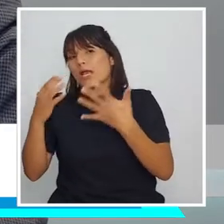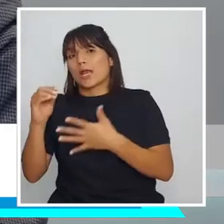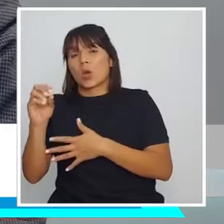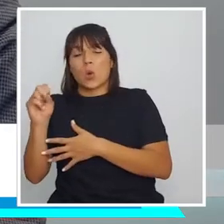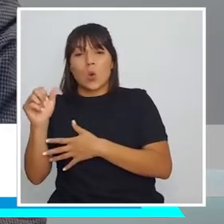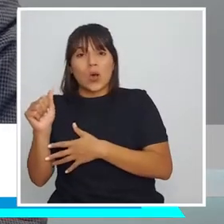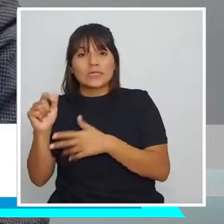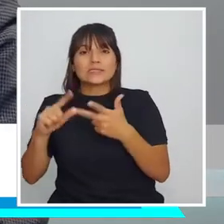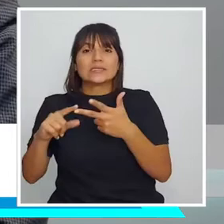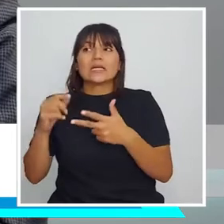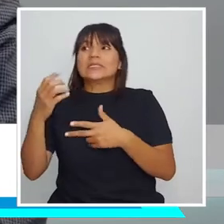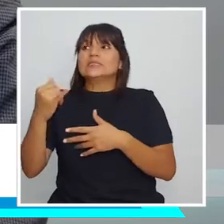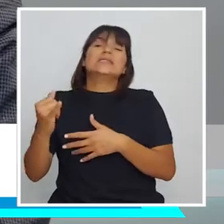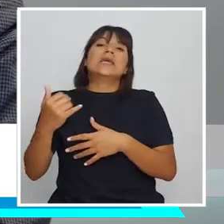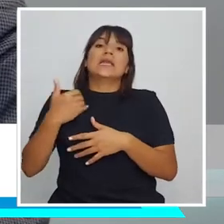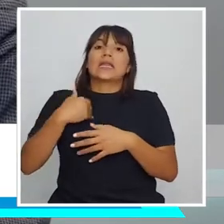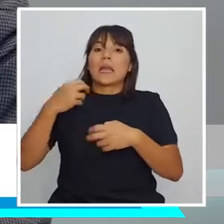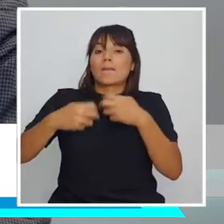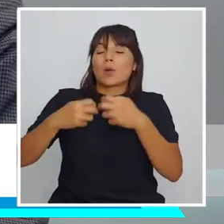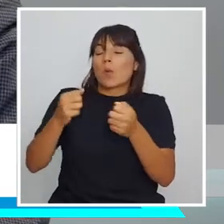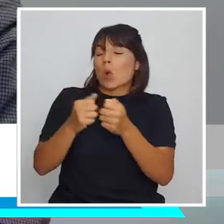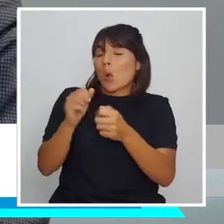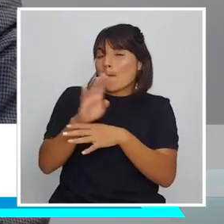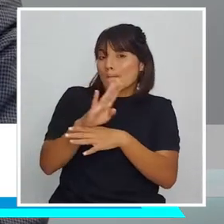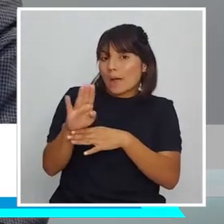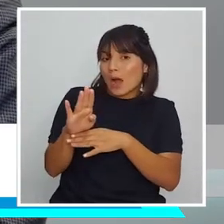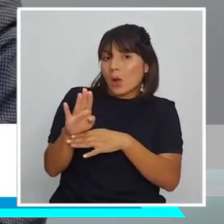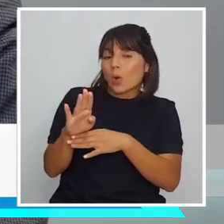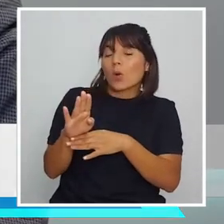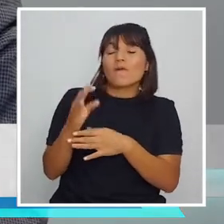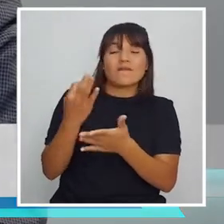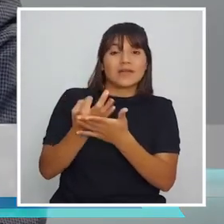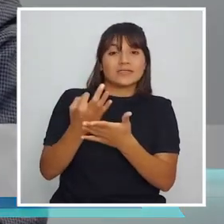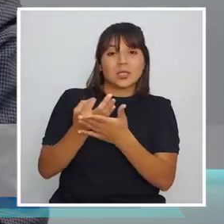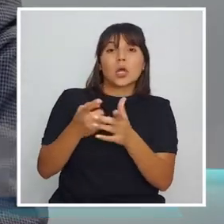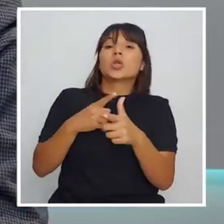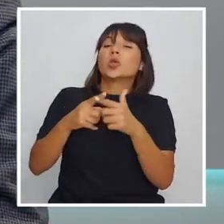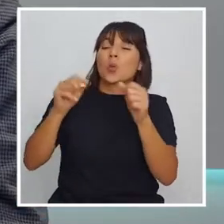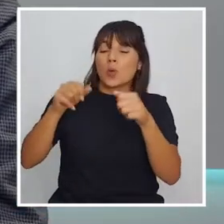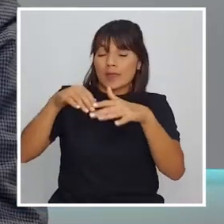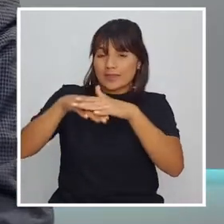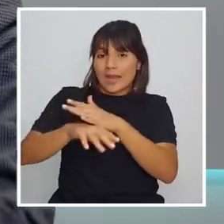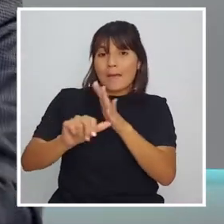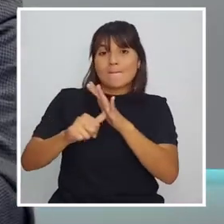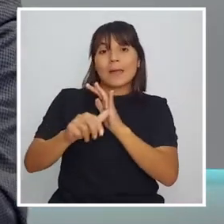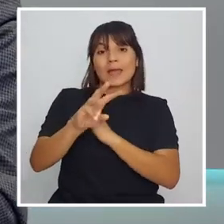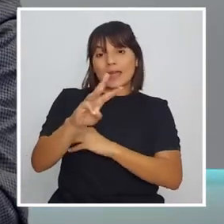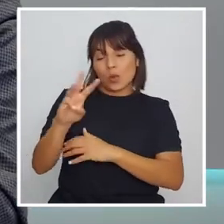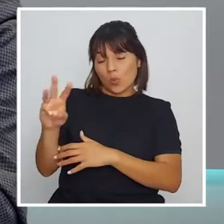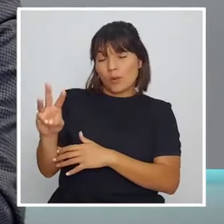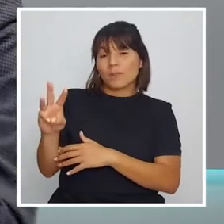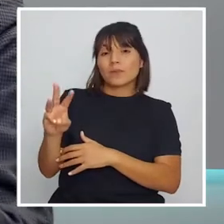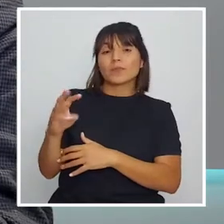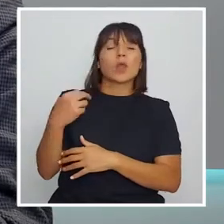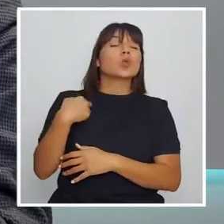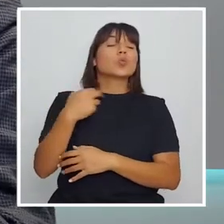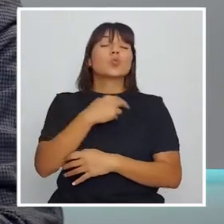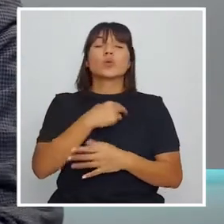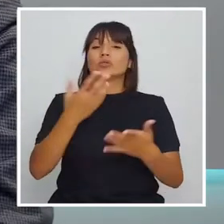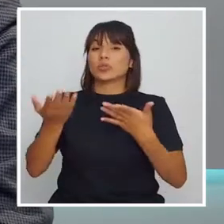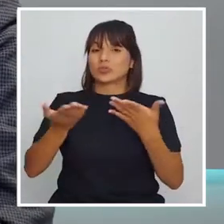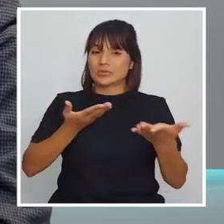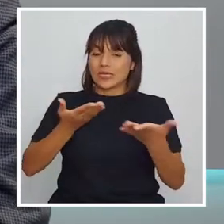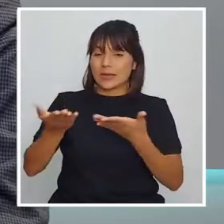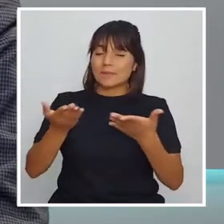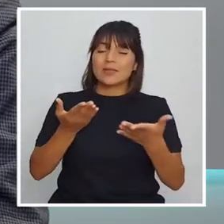financiera, toda la información la puede ingresar a esa página que ya mencionamos. Nuestros servicios de apoyo